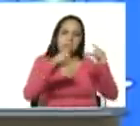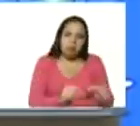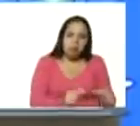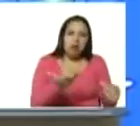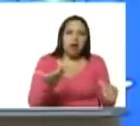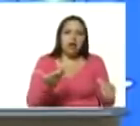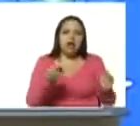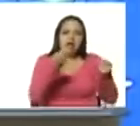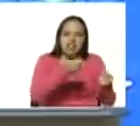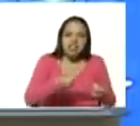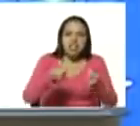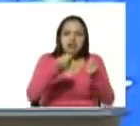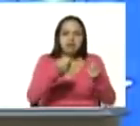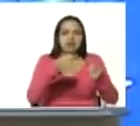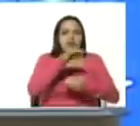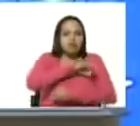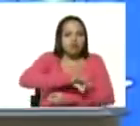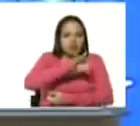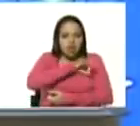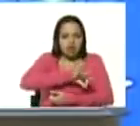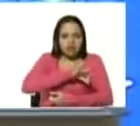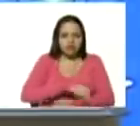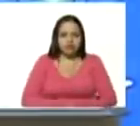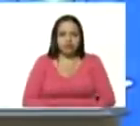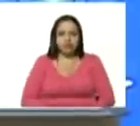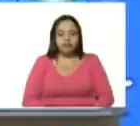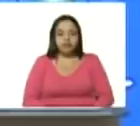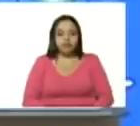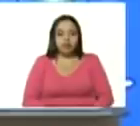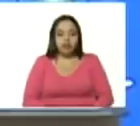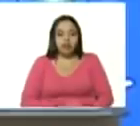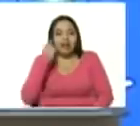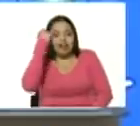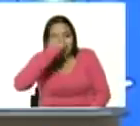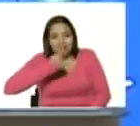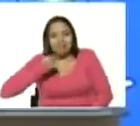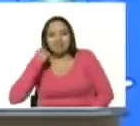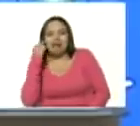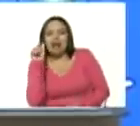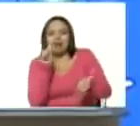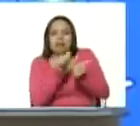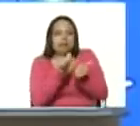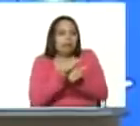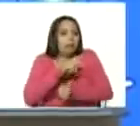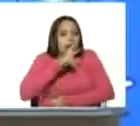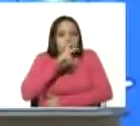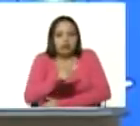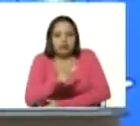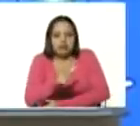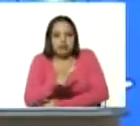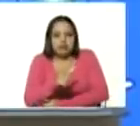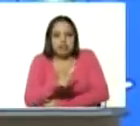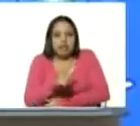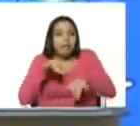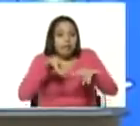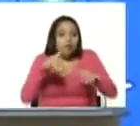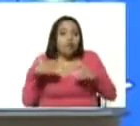la inversión social. Así de bárbaros son. A ese límite y a ese nivel han